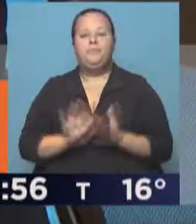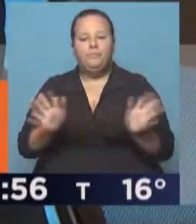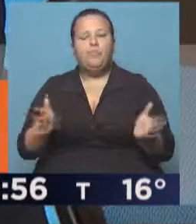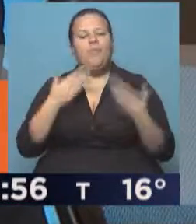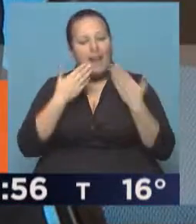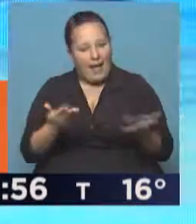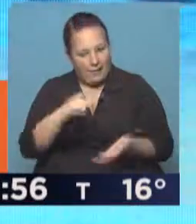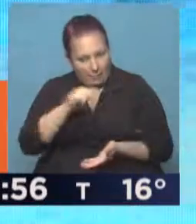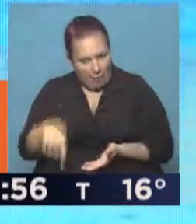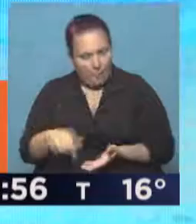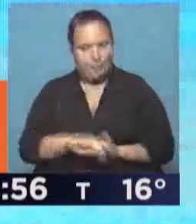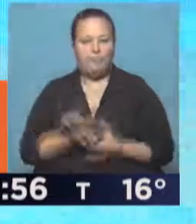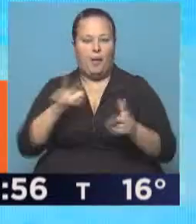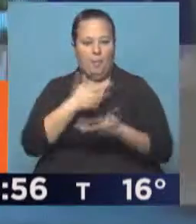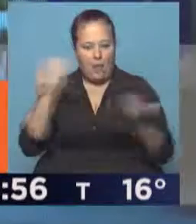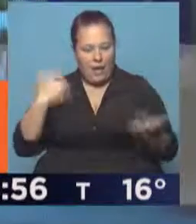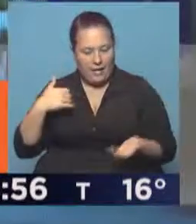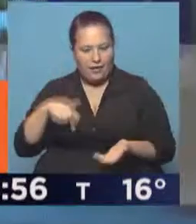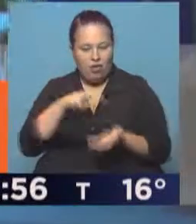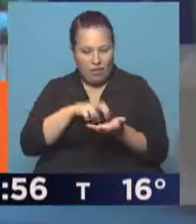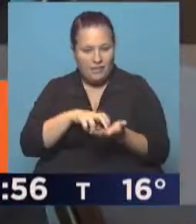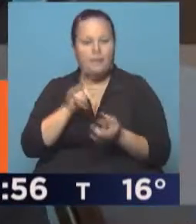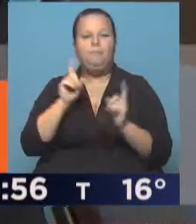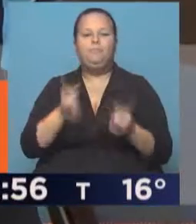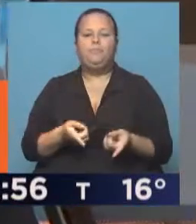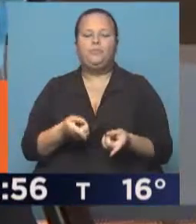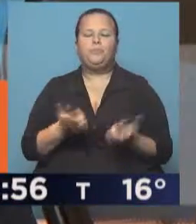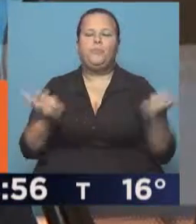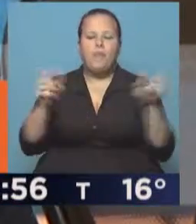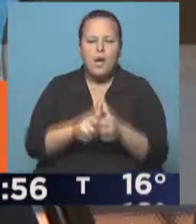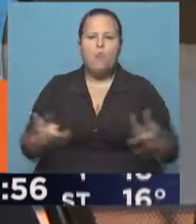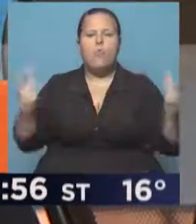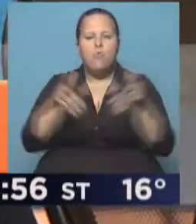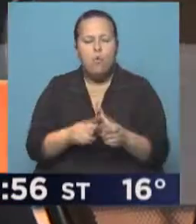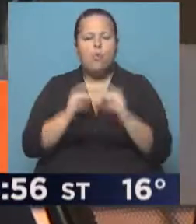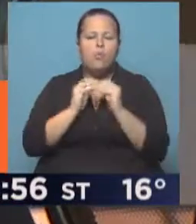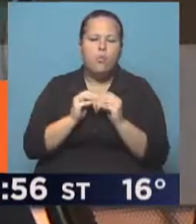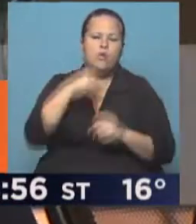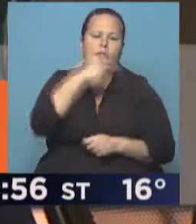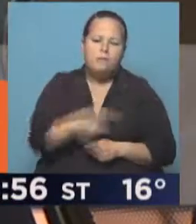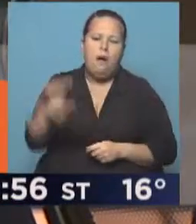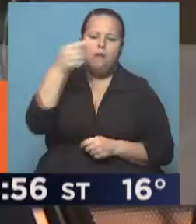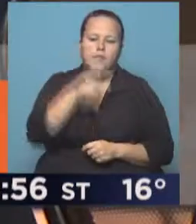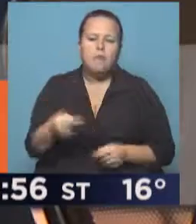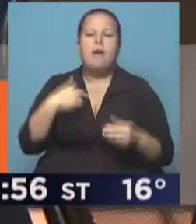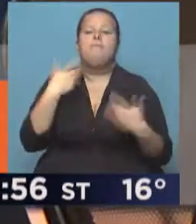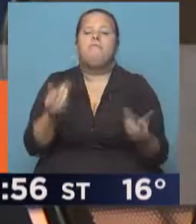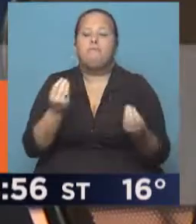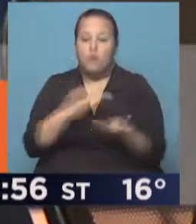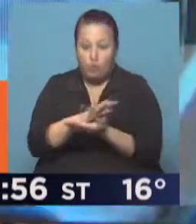marino gracias por estar la televisión pública noticias y reuniones tras reuniones semana tras semana a que se está